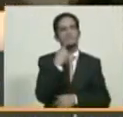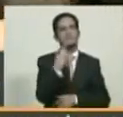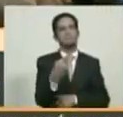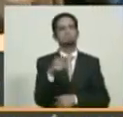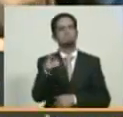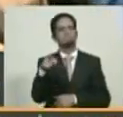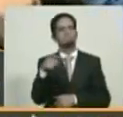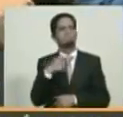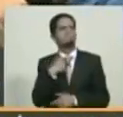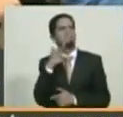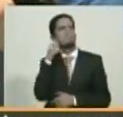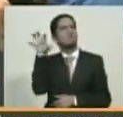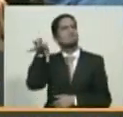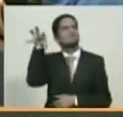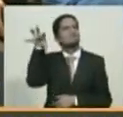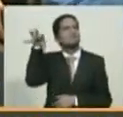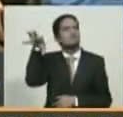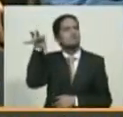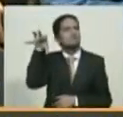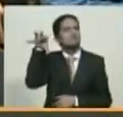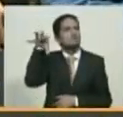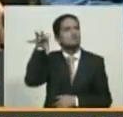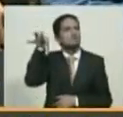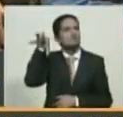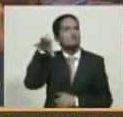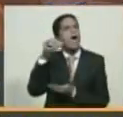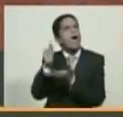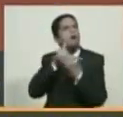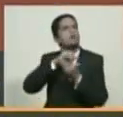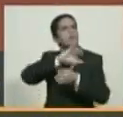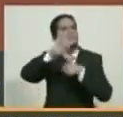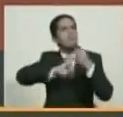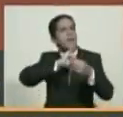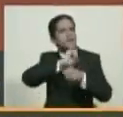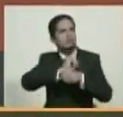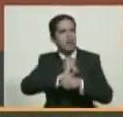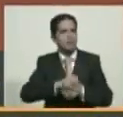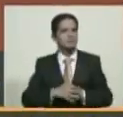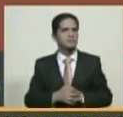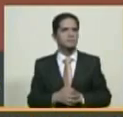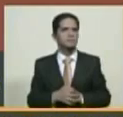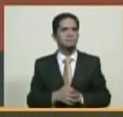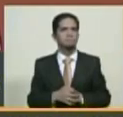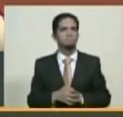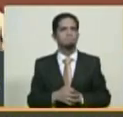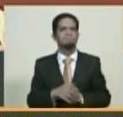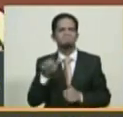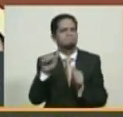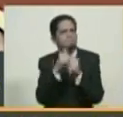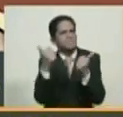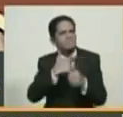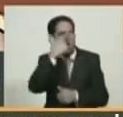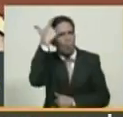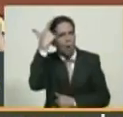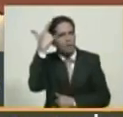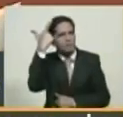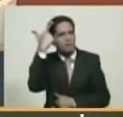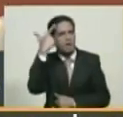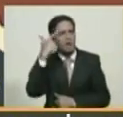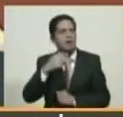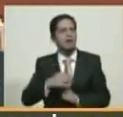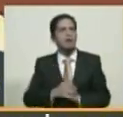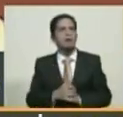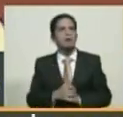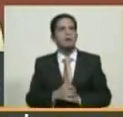unos chulos internacionales, unos vividores de la ayuda internacional y de la comunidad internacional, sin vergüenza alguna, además, hay que